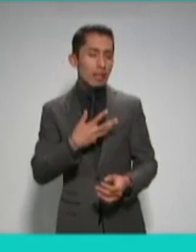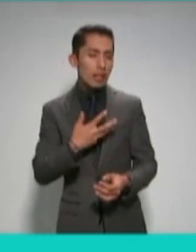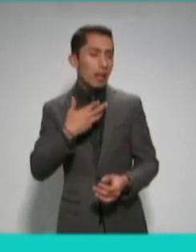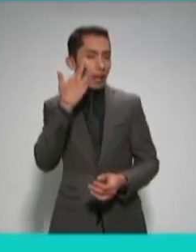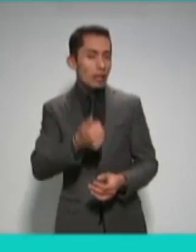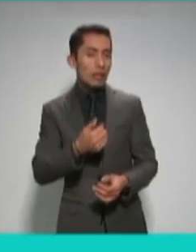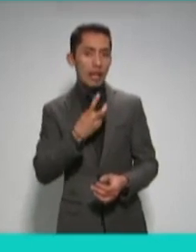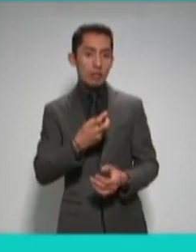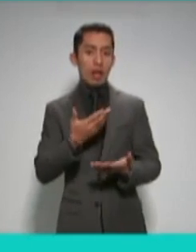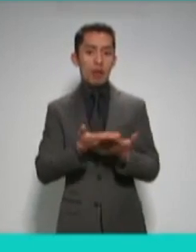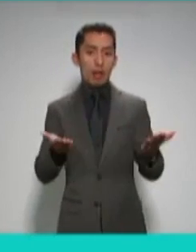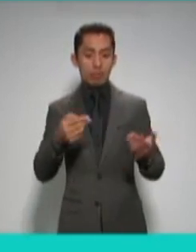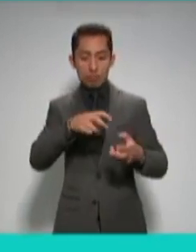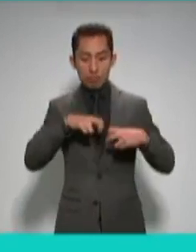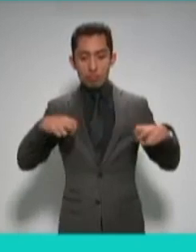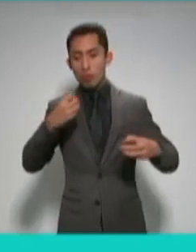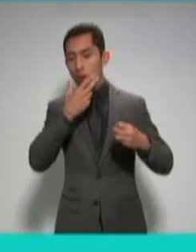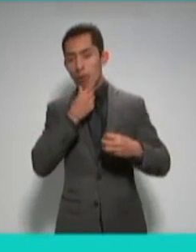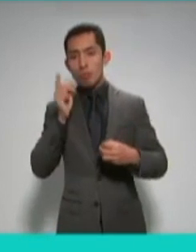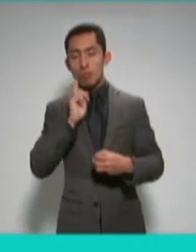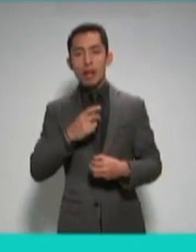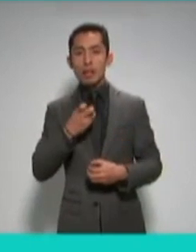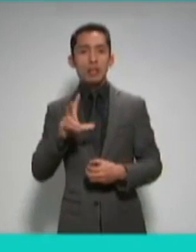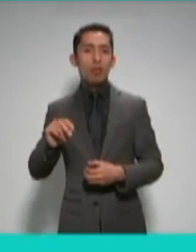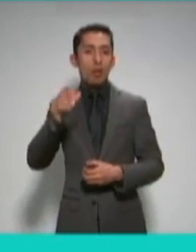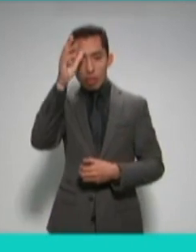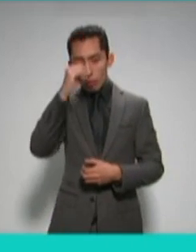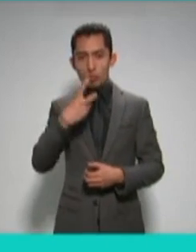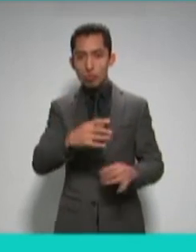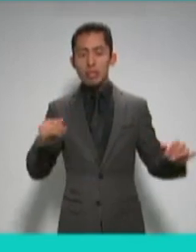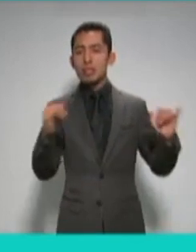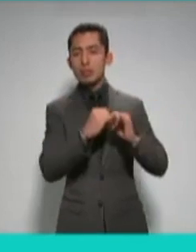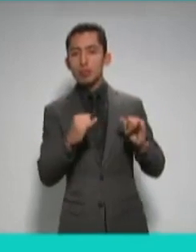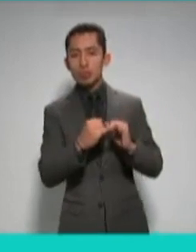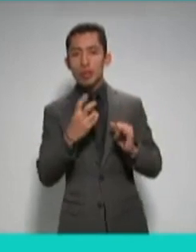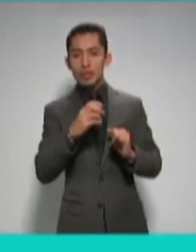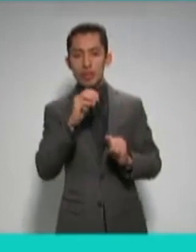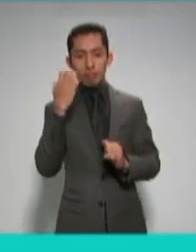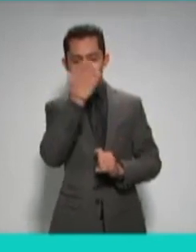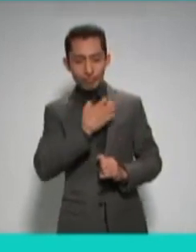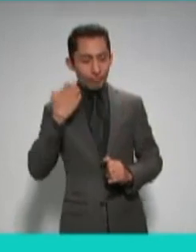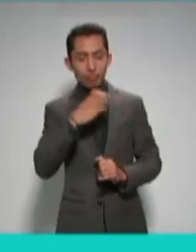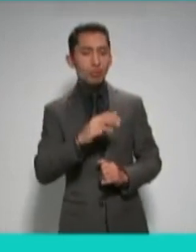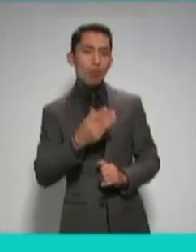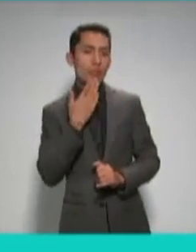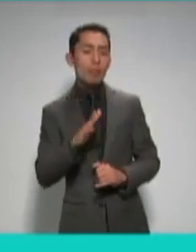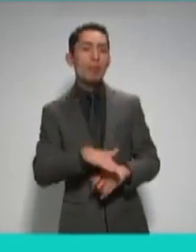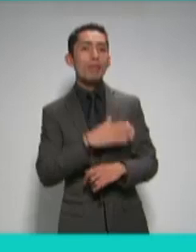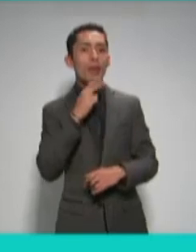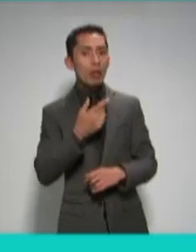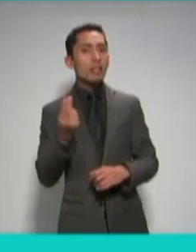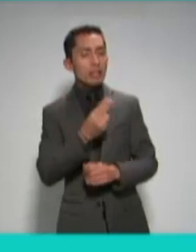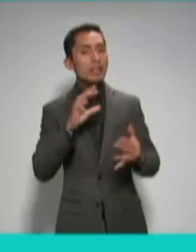propongo, comisionadas y comisionados, es el de revocar la respuesta del Instituto de Evaluación e instruir a efecto de que proporcione el